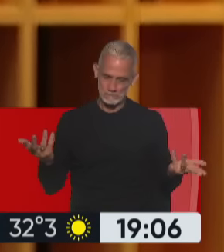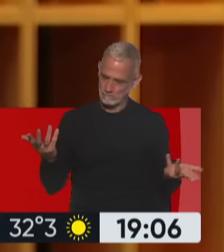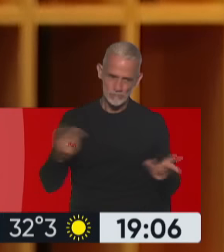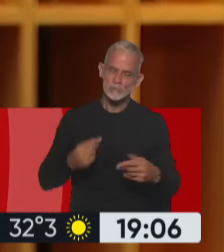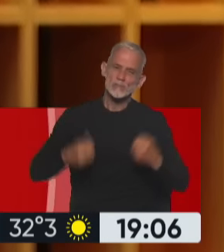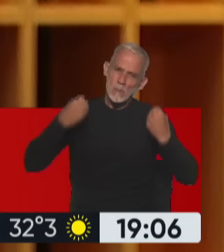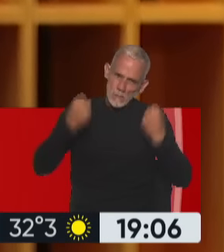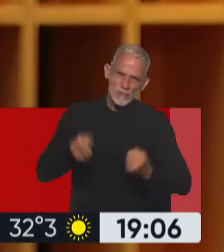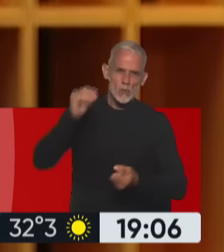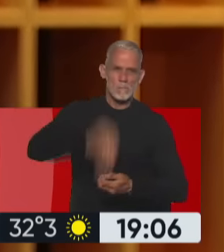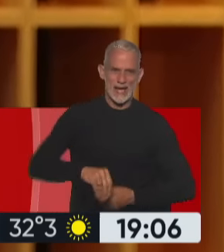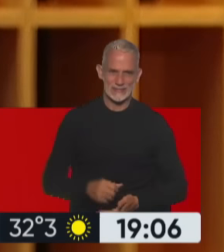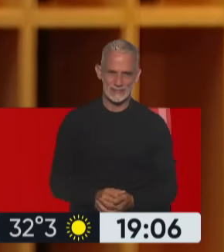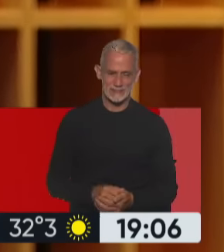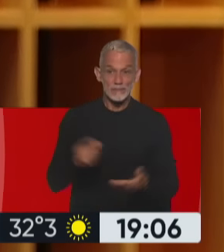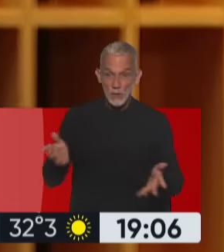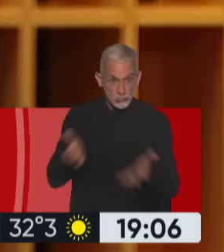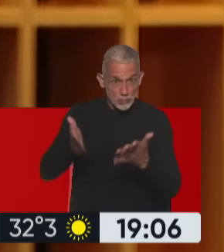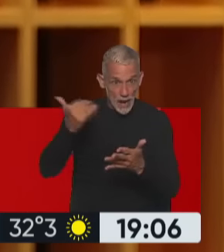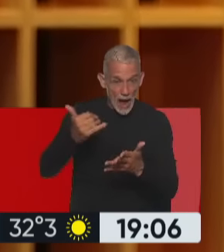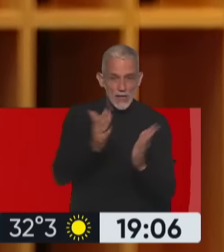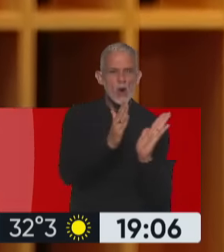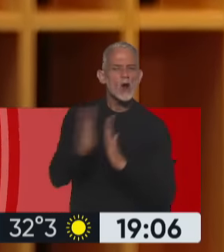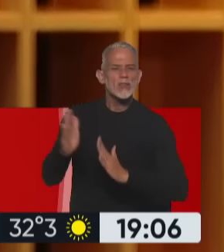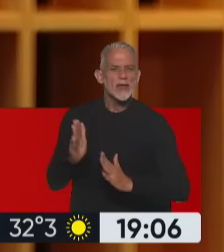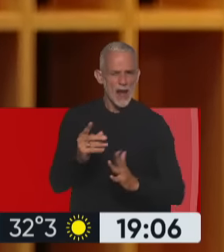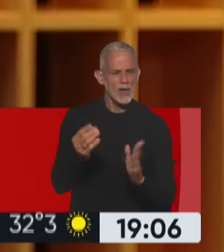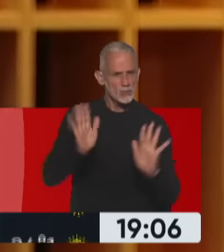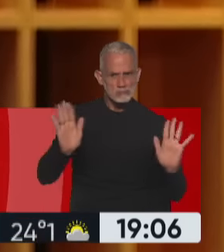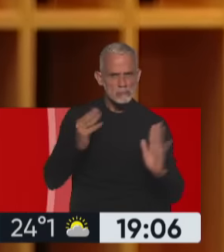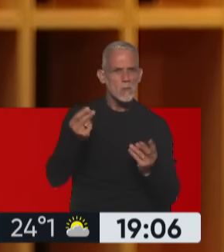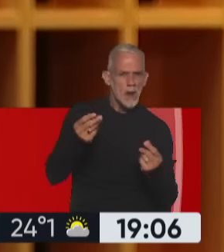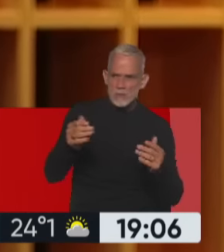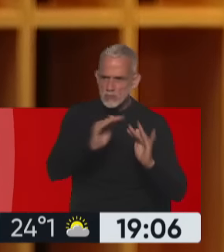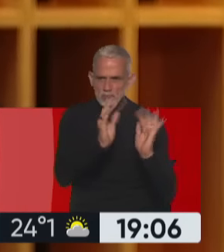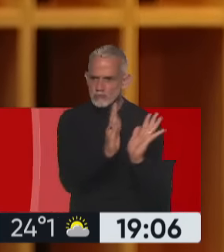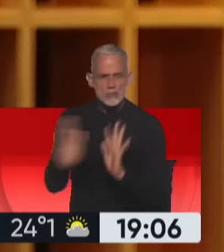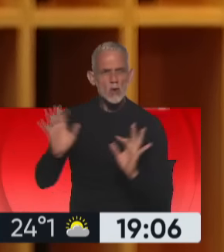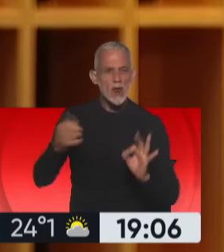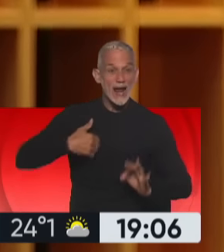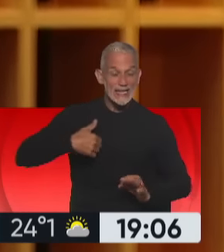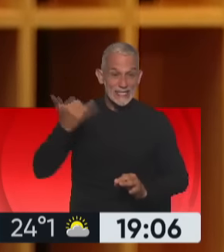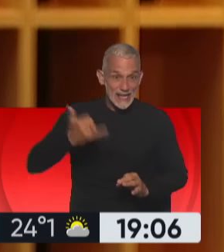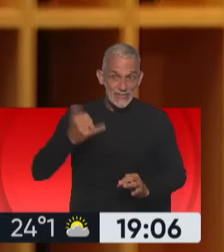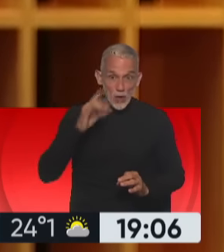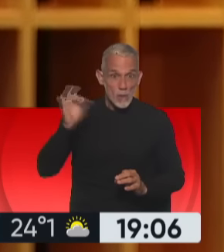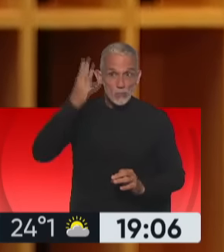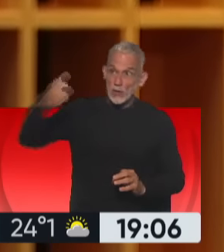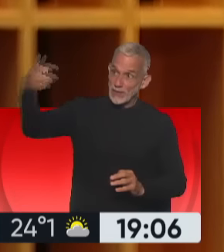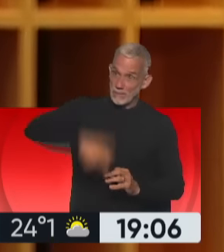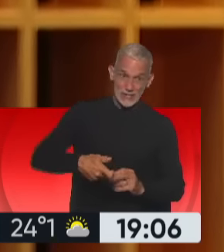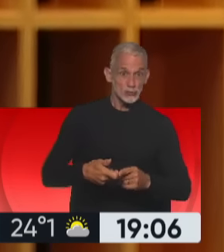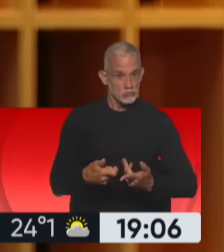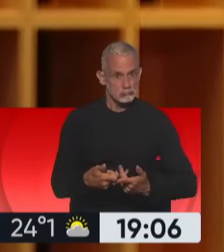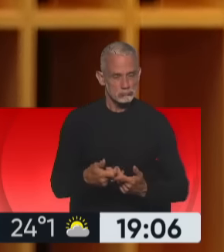la apuesta. Hoy los incentivos están ordenados por primera vez en décadas y Argentina presenta una oportunidad de inversión única en un país